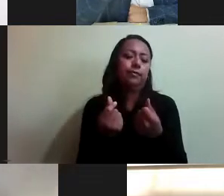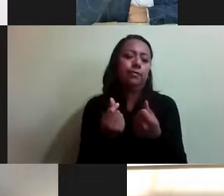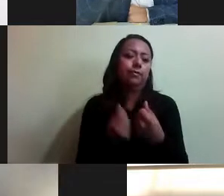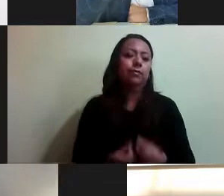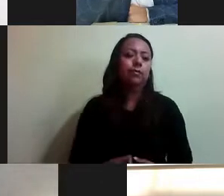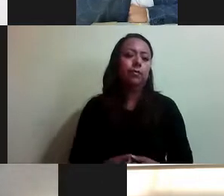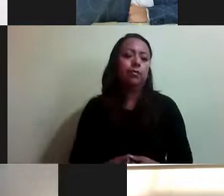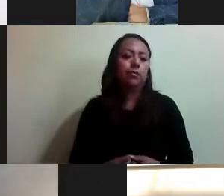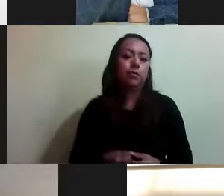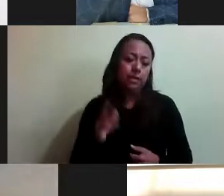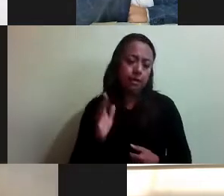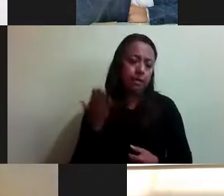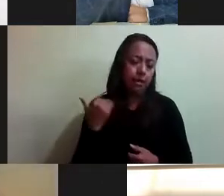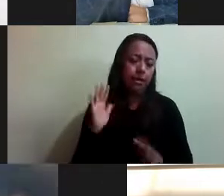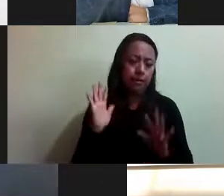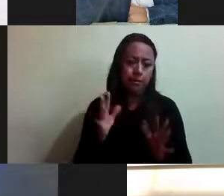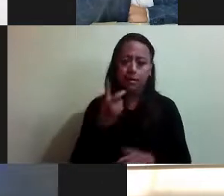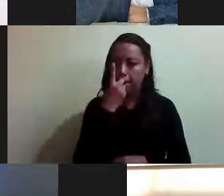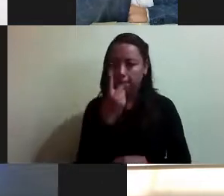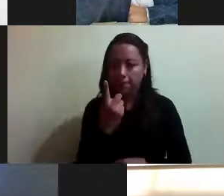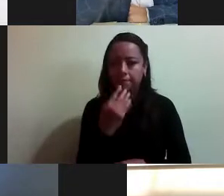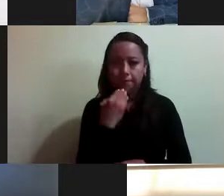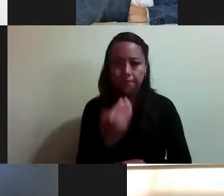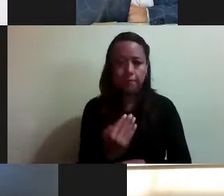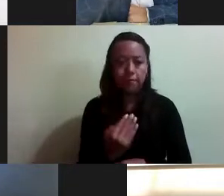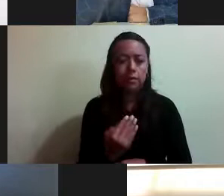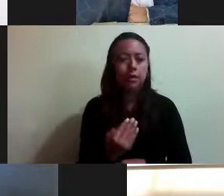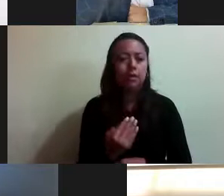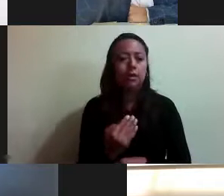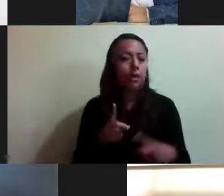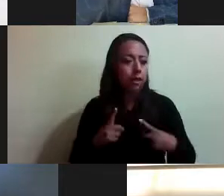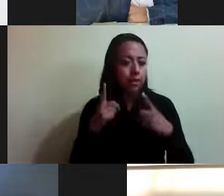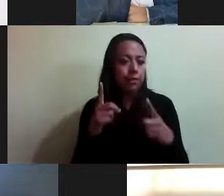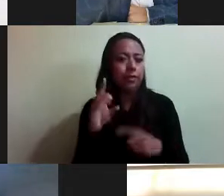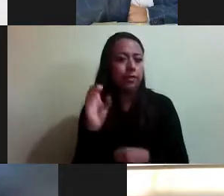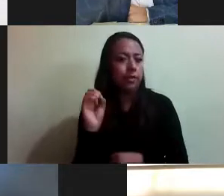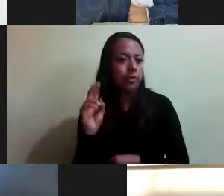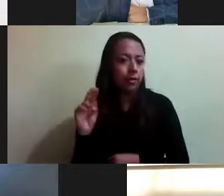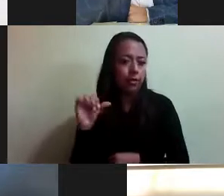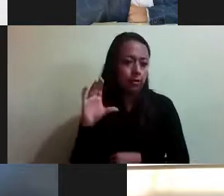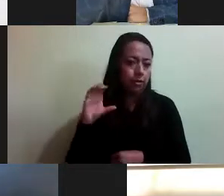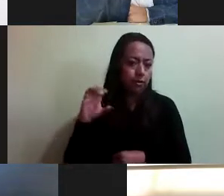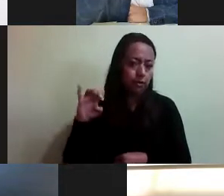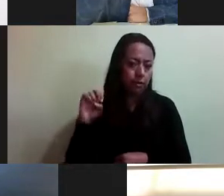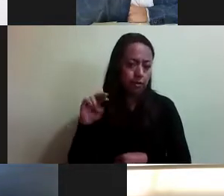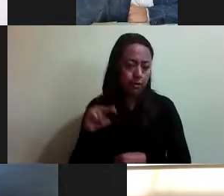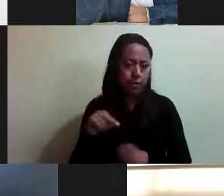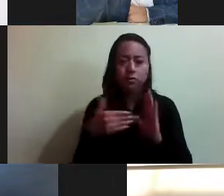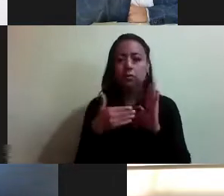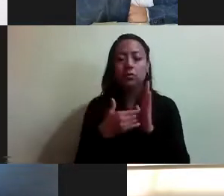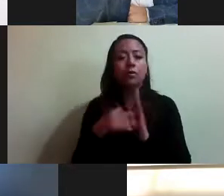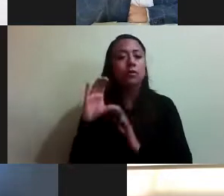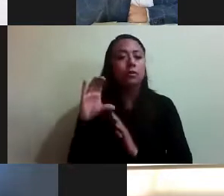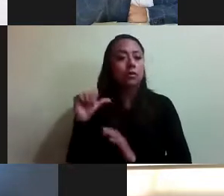decía, las donaciones se alojan en el capítulo 4000. Hasta